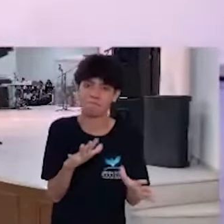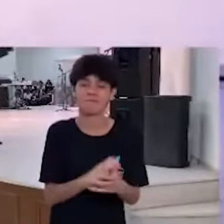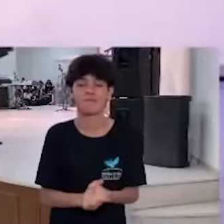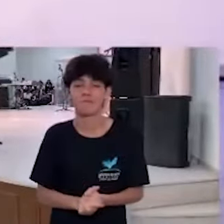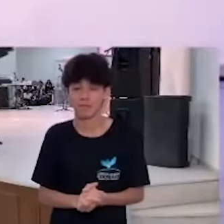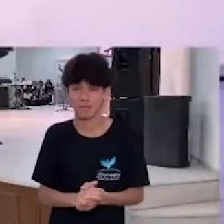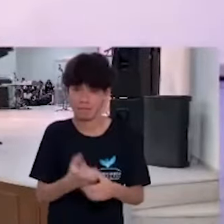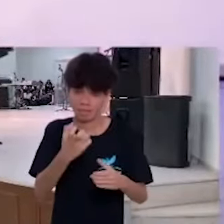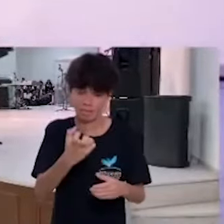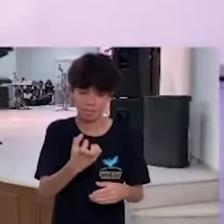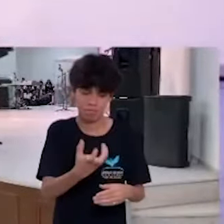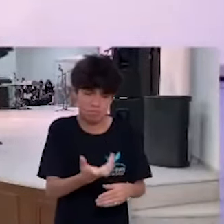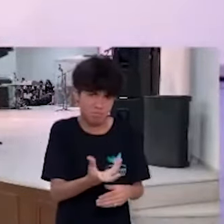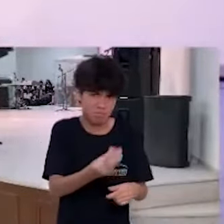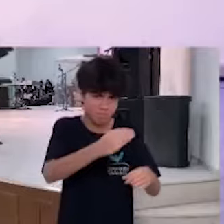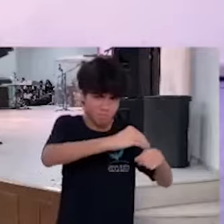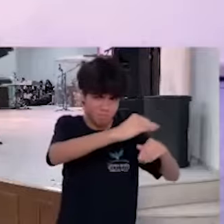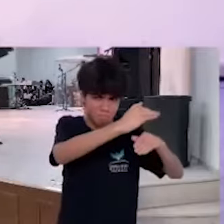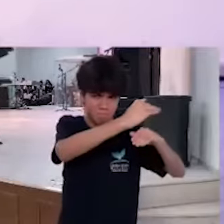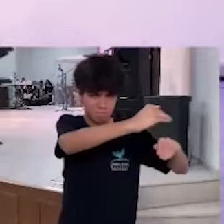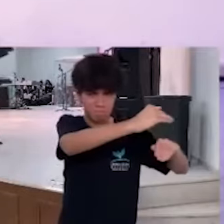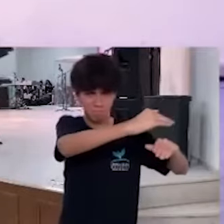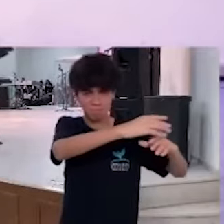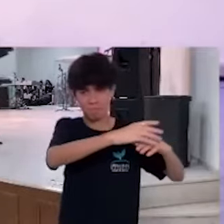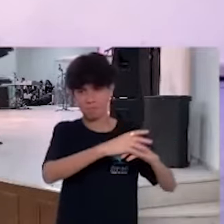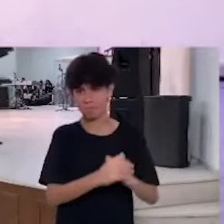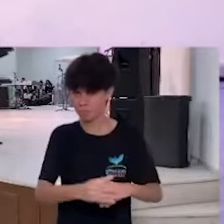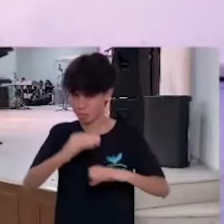Pon candado a eso. Pon cuchillo en tu garganta.